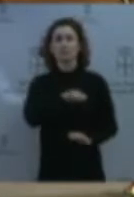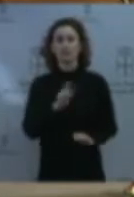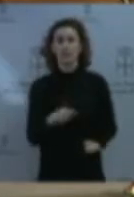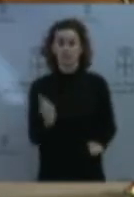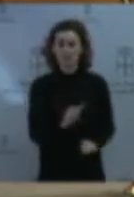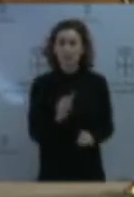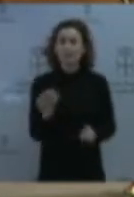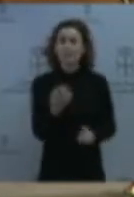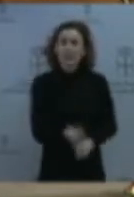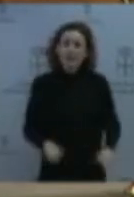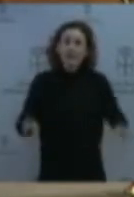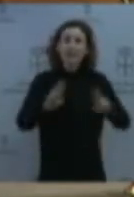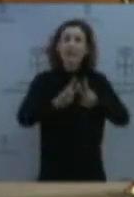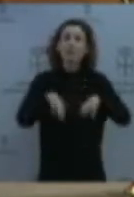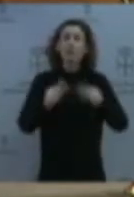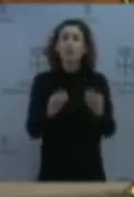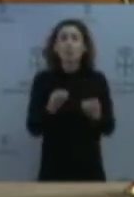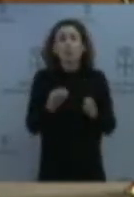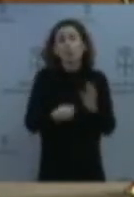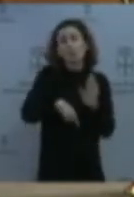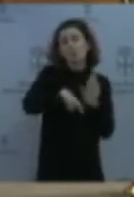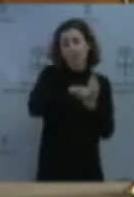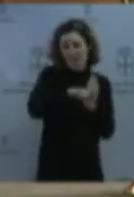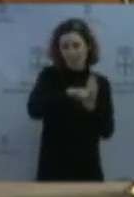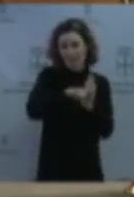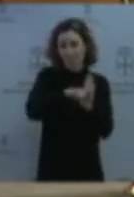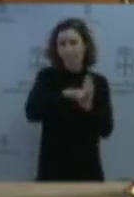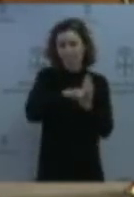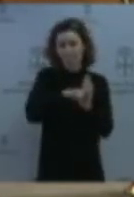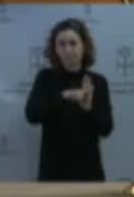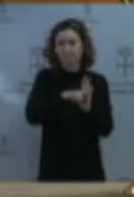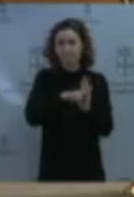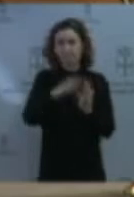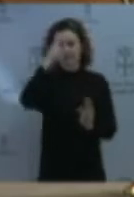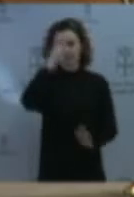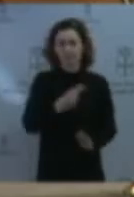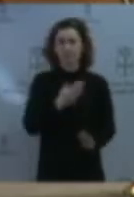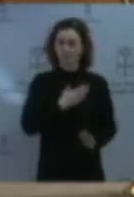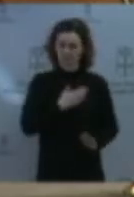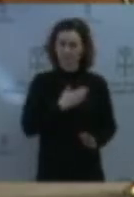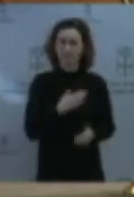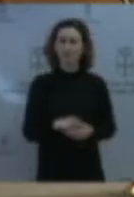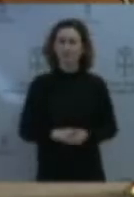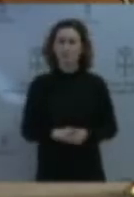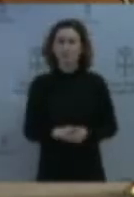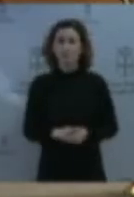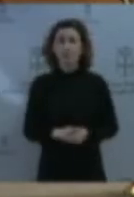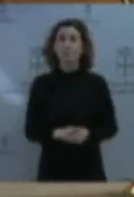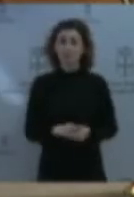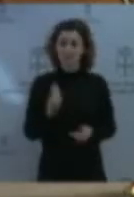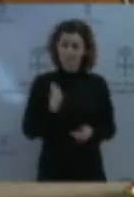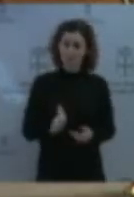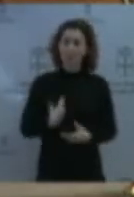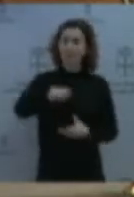imprescindible recuperar e integrarles respetando los valores patrimoniales, y eso que se haga dentro, y esto es muy importante, de los nuevos